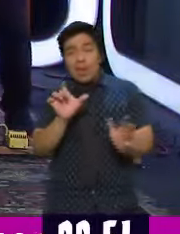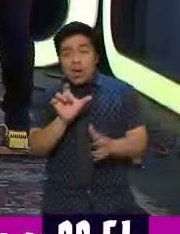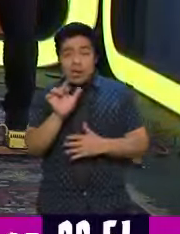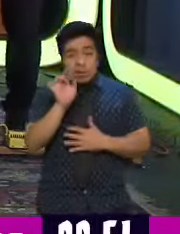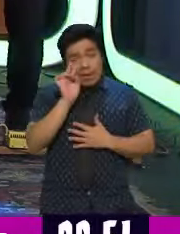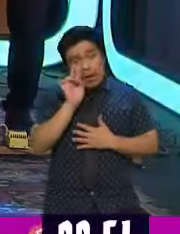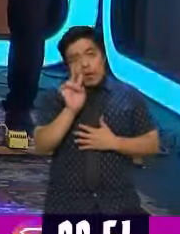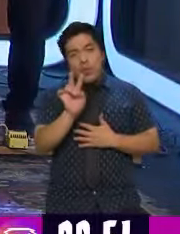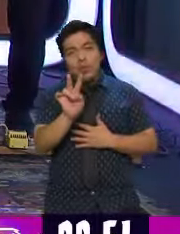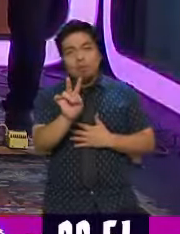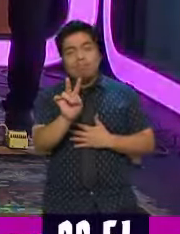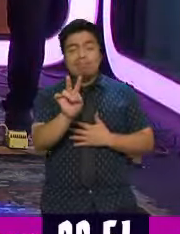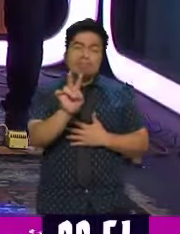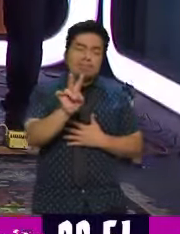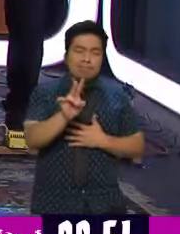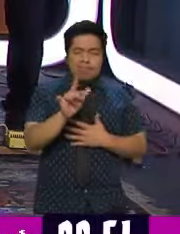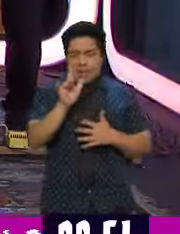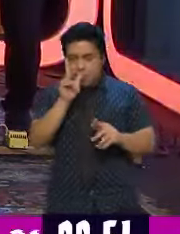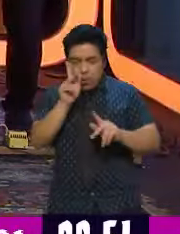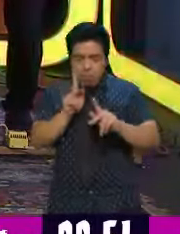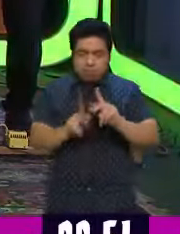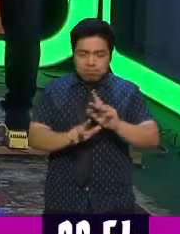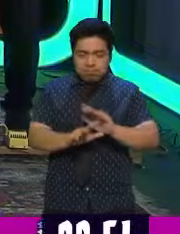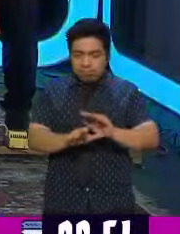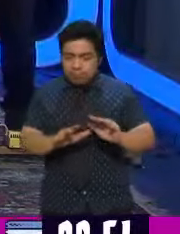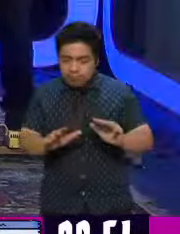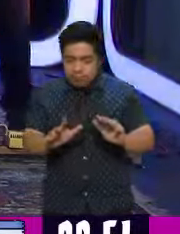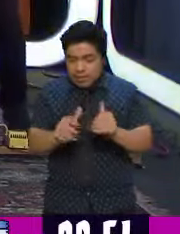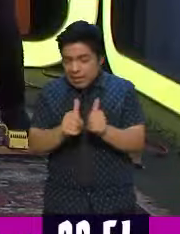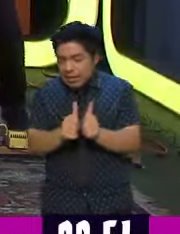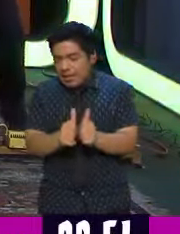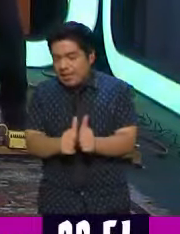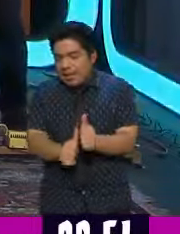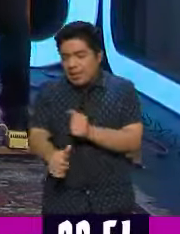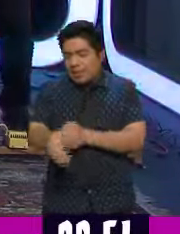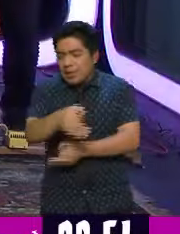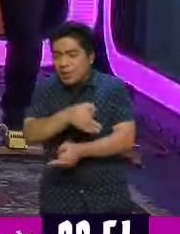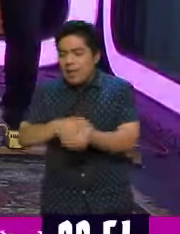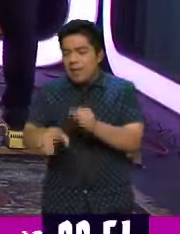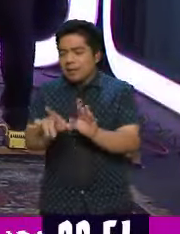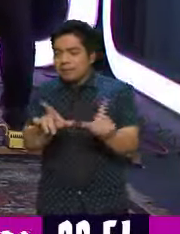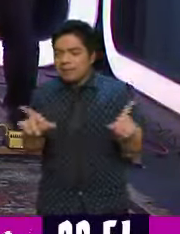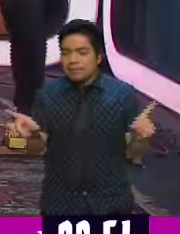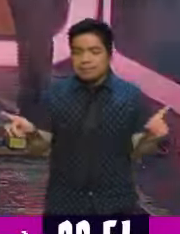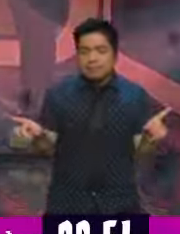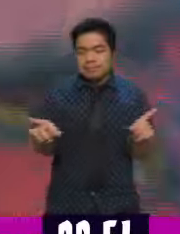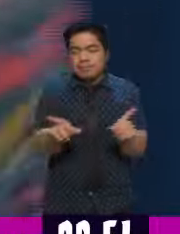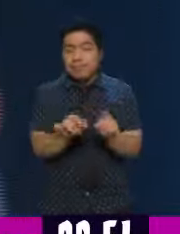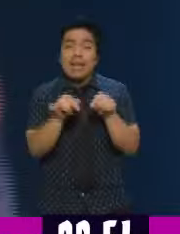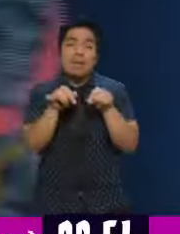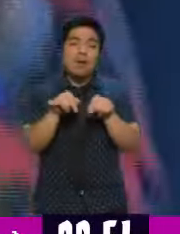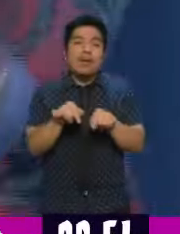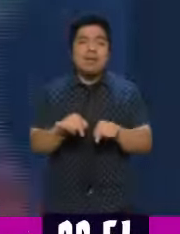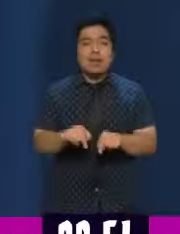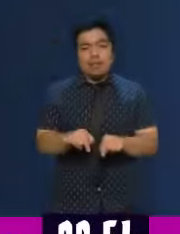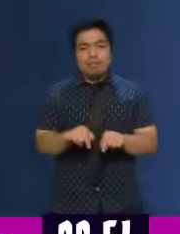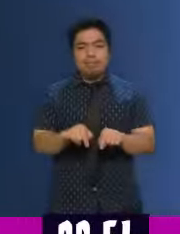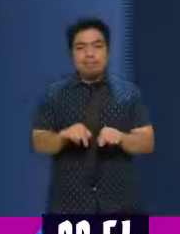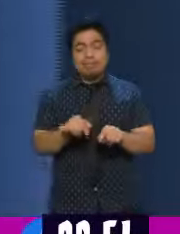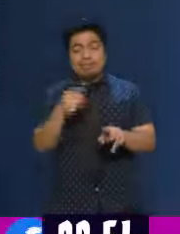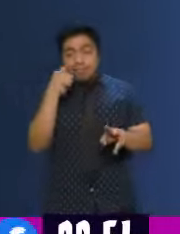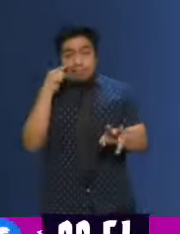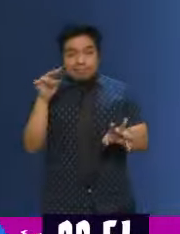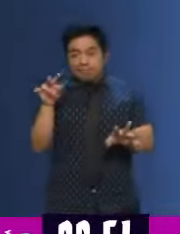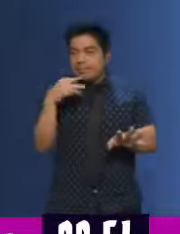Cuando te veo, se congela el tiempo. Todo se resume a este momento.